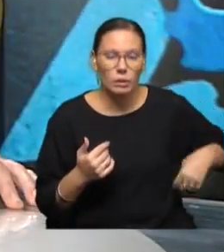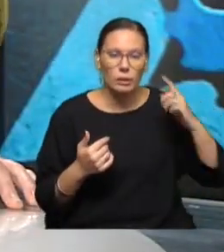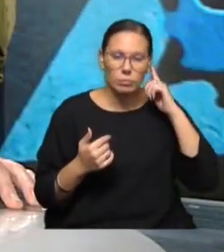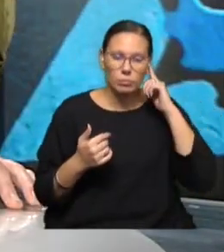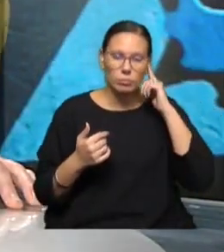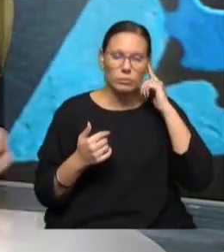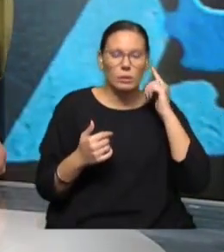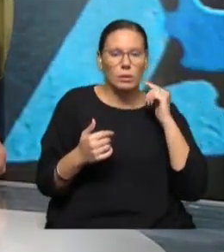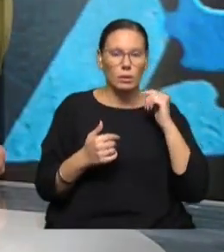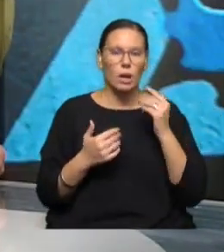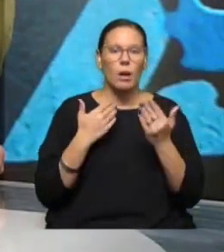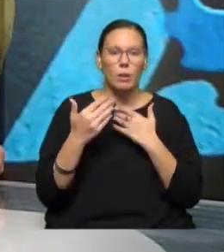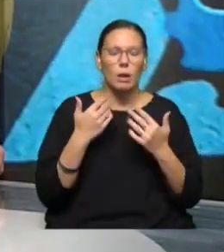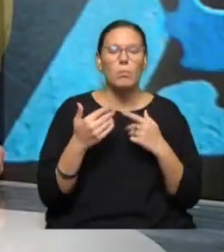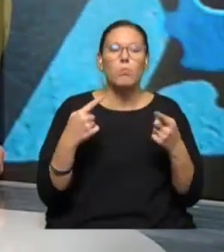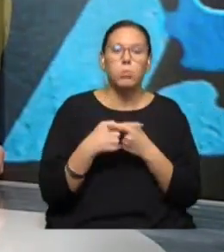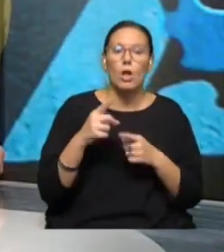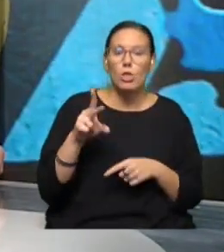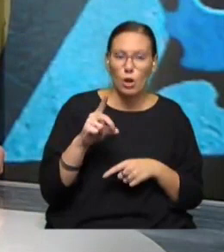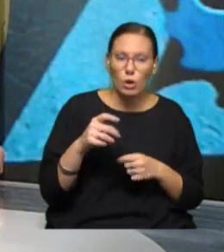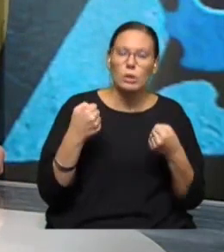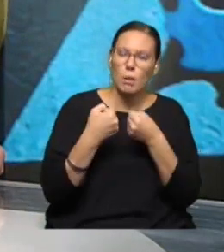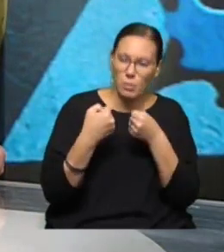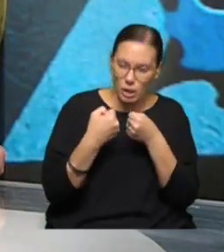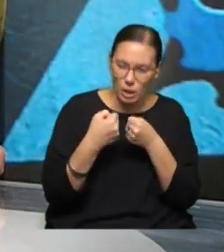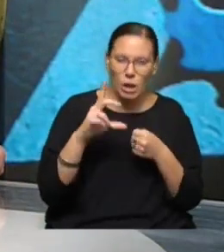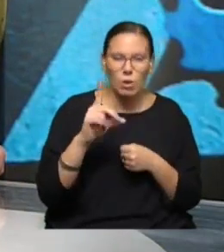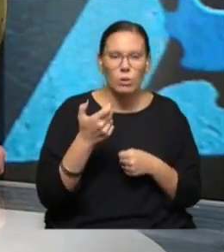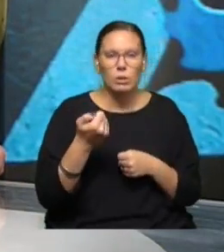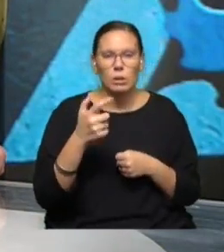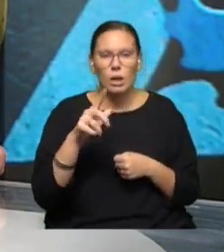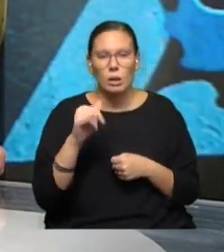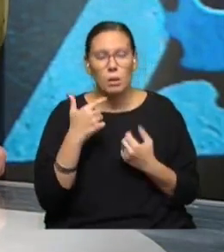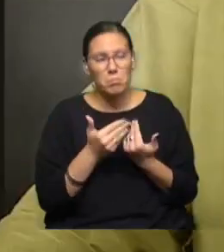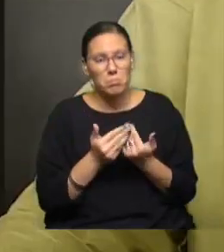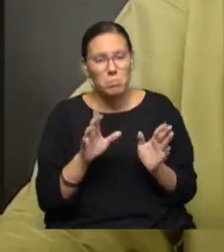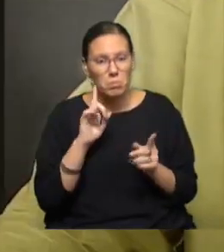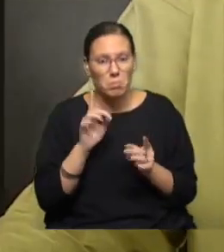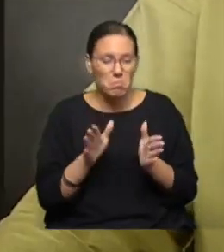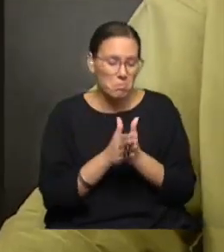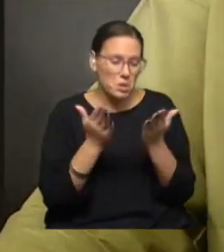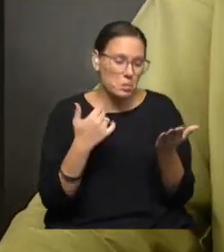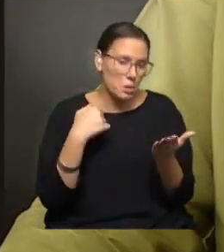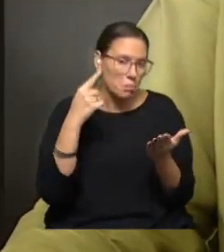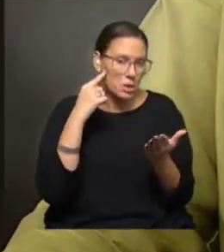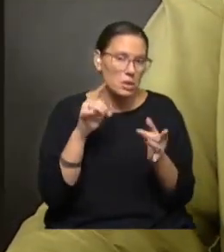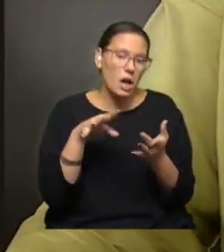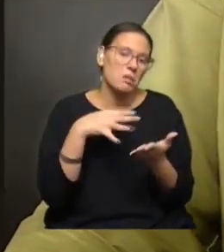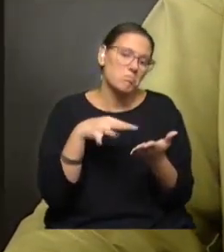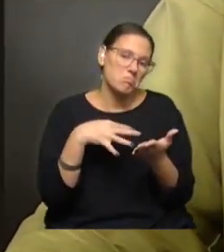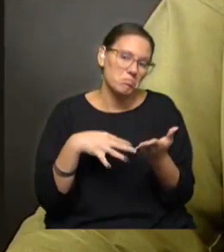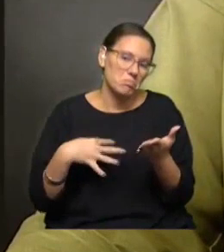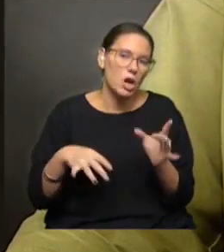hablamos de estamos hablando desde hoy de la pelea como Juan de Dios Entonces Uno al principio capaz que llega al libro pensando que va a estar leyendo